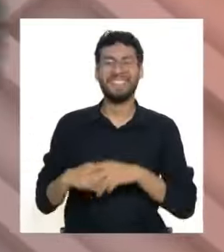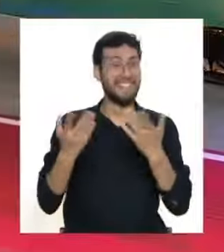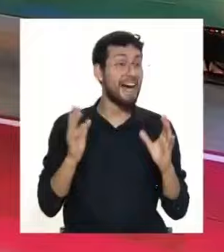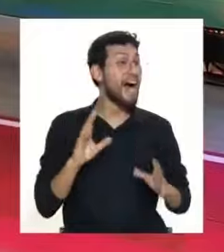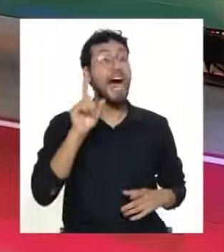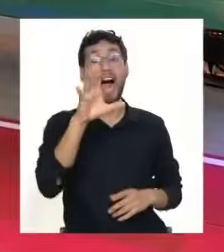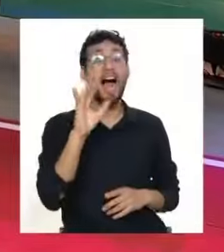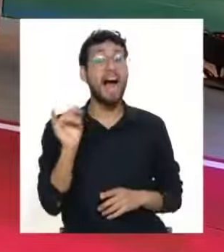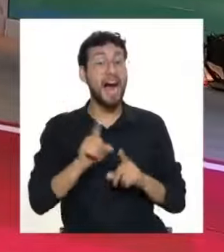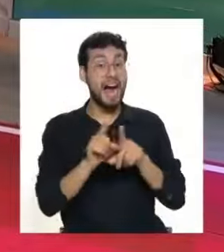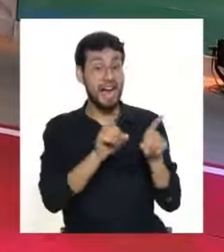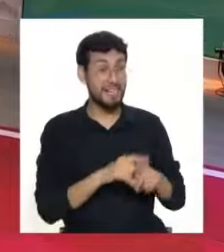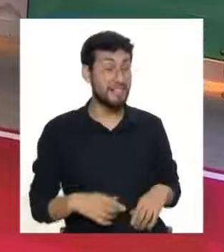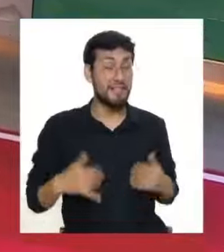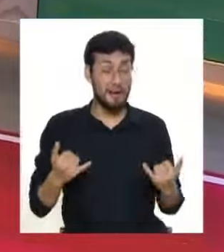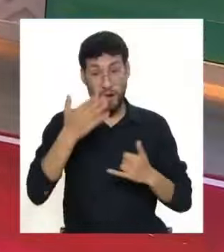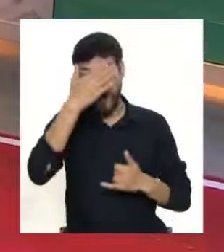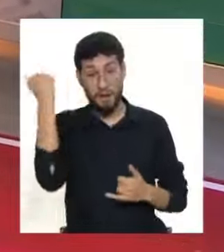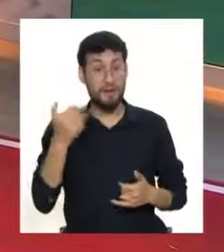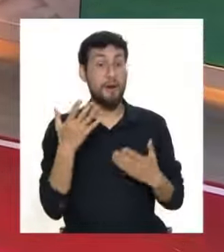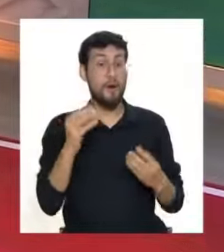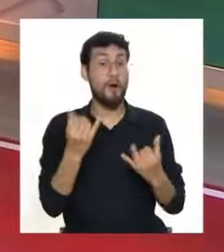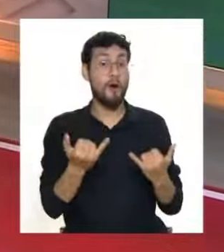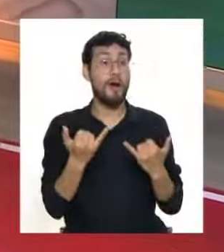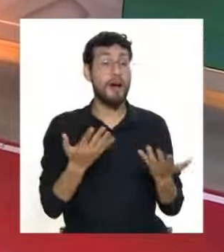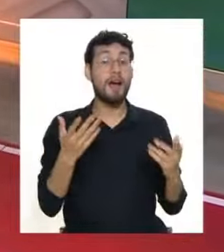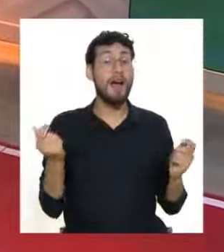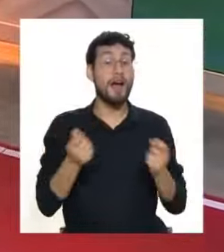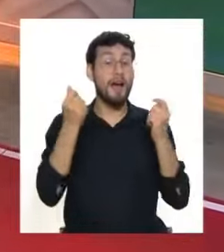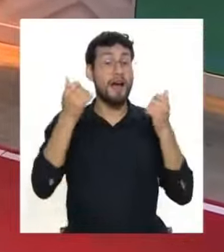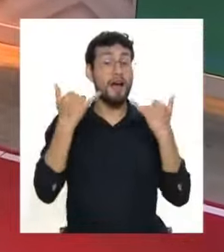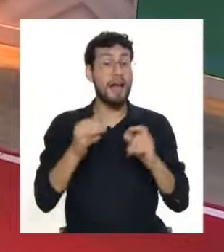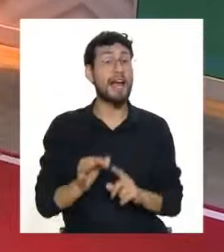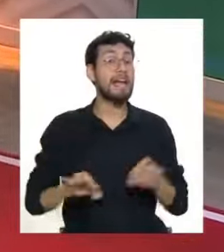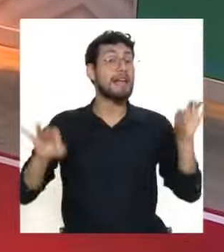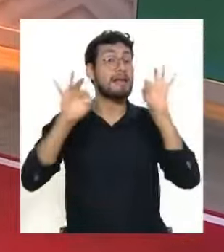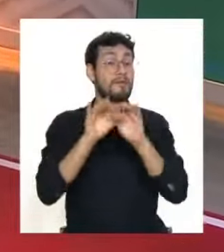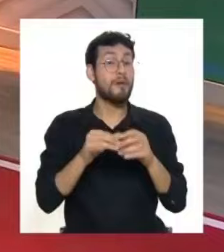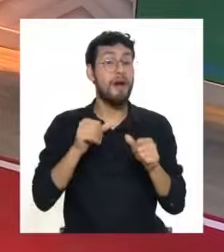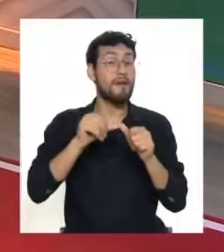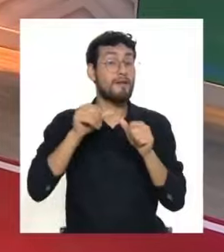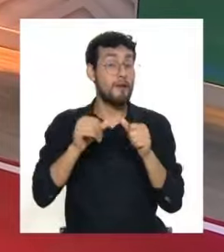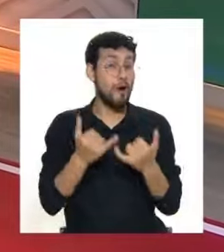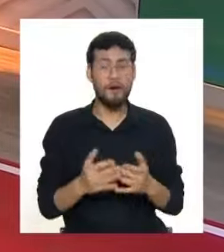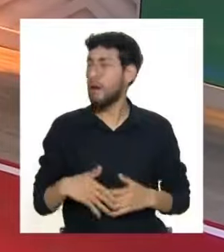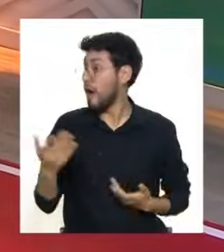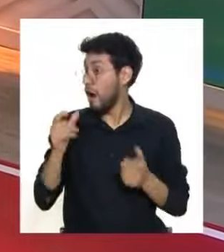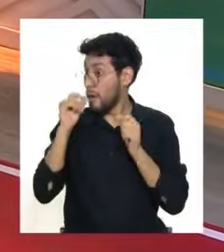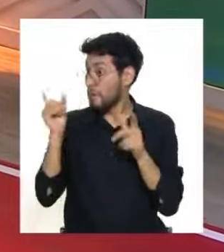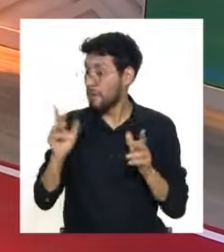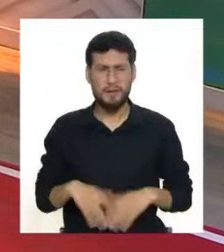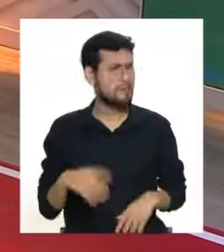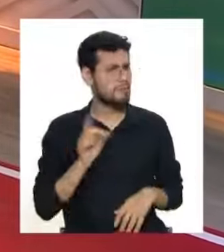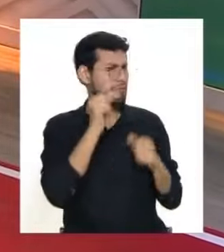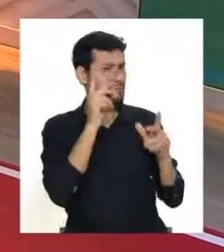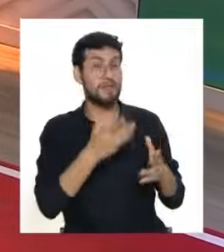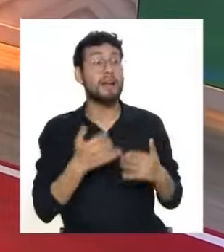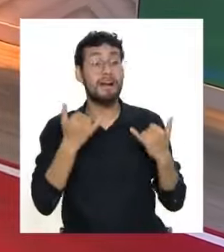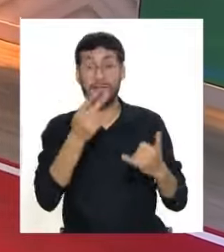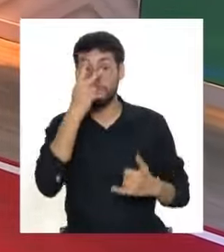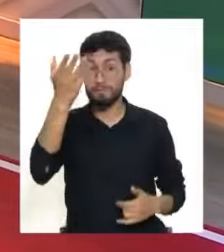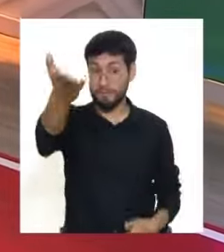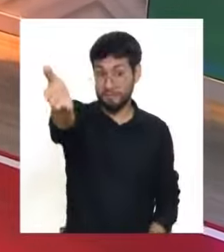Ay, además también nos estamos olvidando porque tenemos una efeméride muy importante el día de hoy. Sí, claro, Uchi. Es sorpresa. No, es una sorpresa, así que